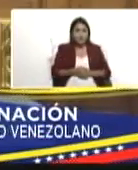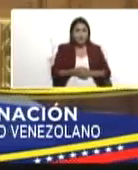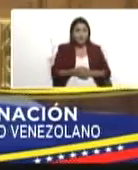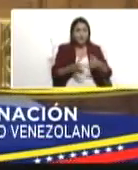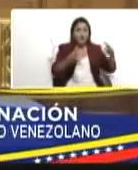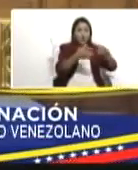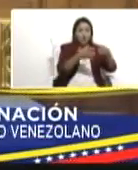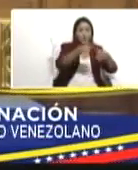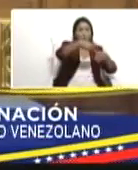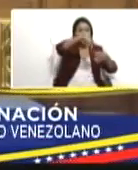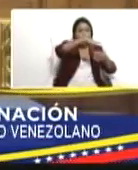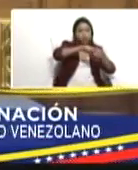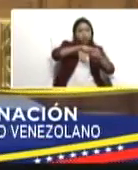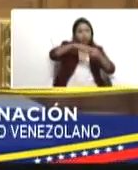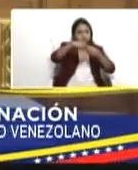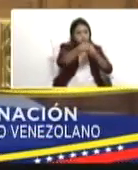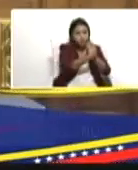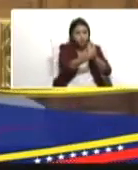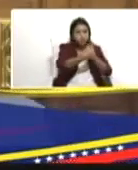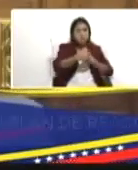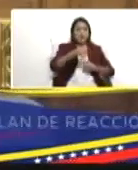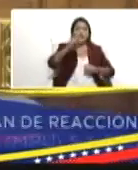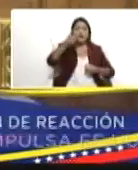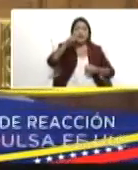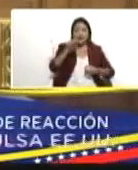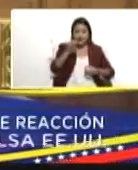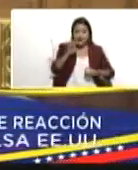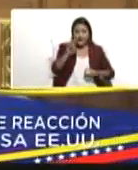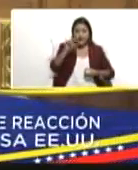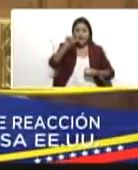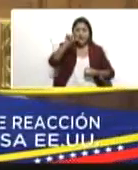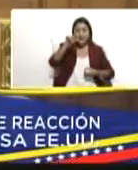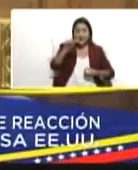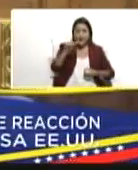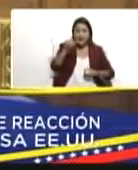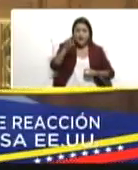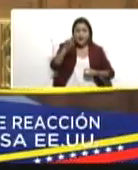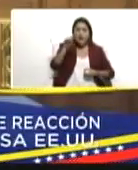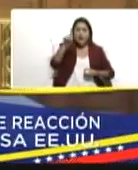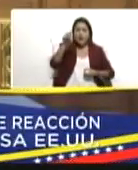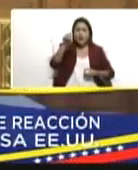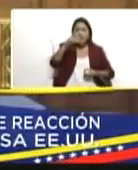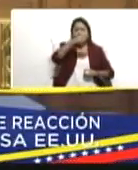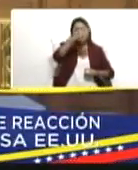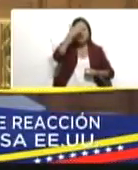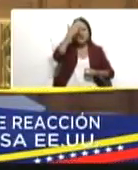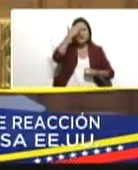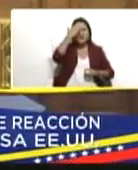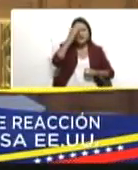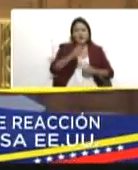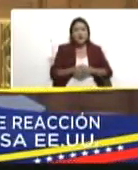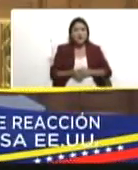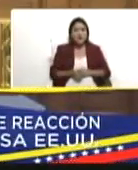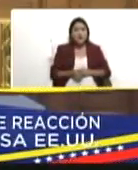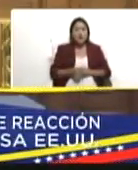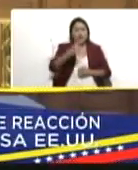unitaria Gerardo Bley estuvo en conocimiento de parte importante de esto por orden mía Jorge